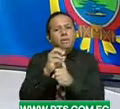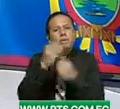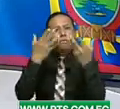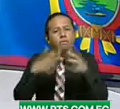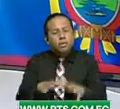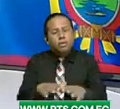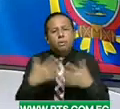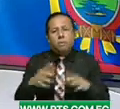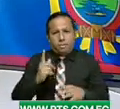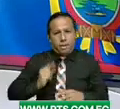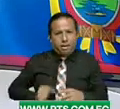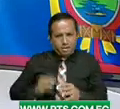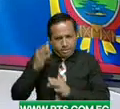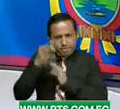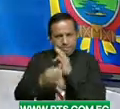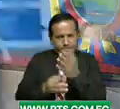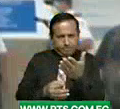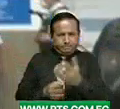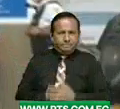de inmediato